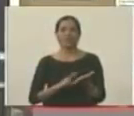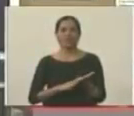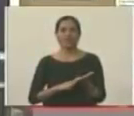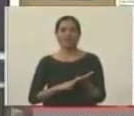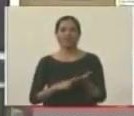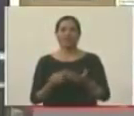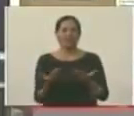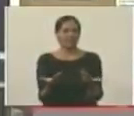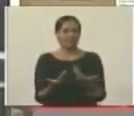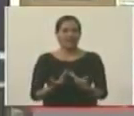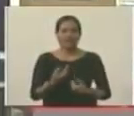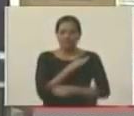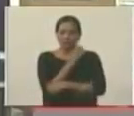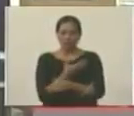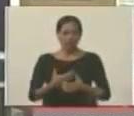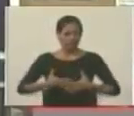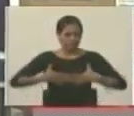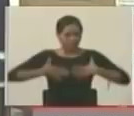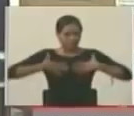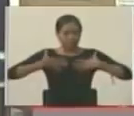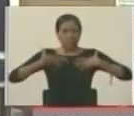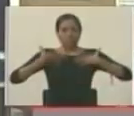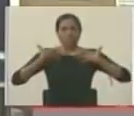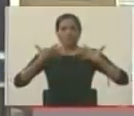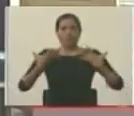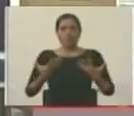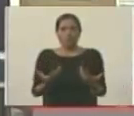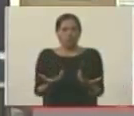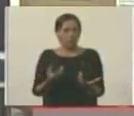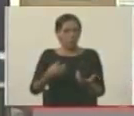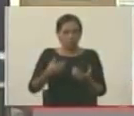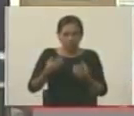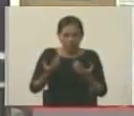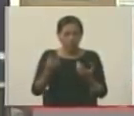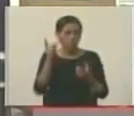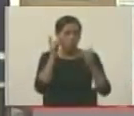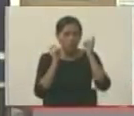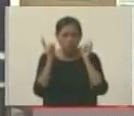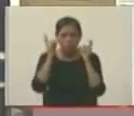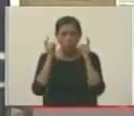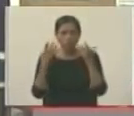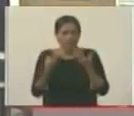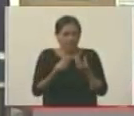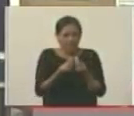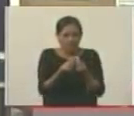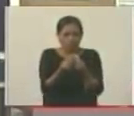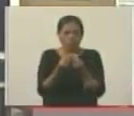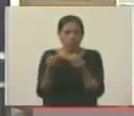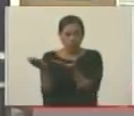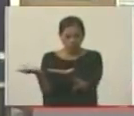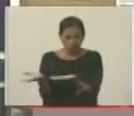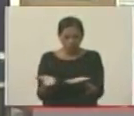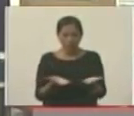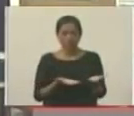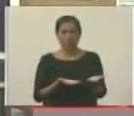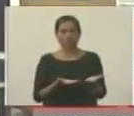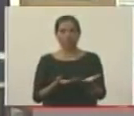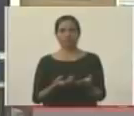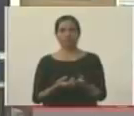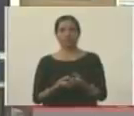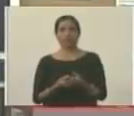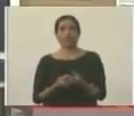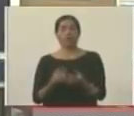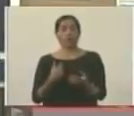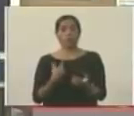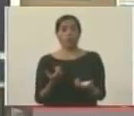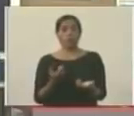da tanta fuerza a uno cuando uno anda con él y lo escucha y lo recibe, que uno sale